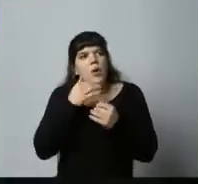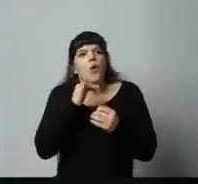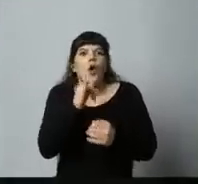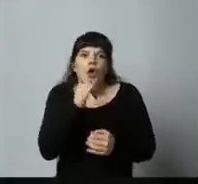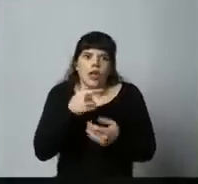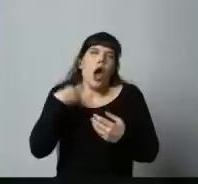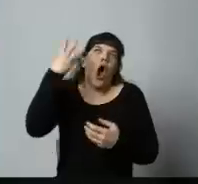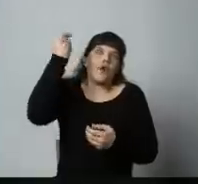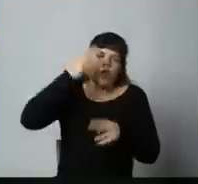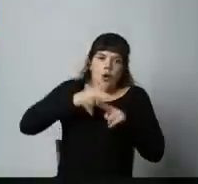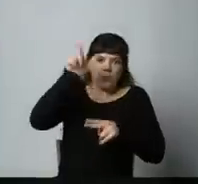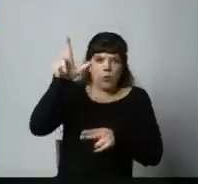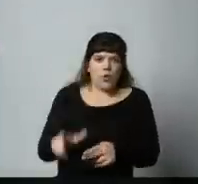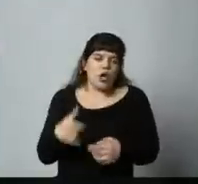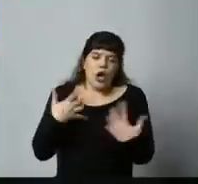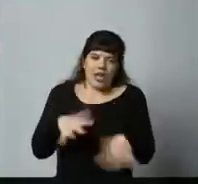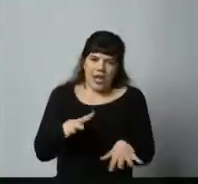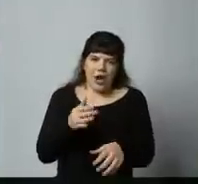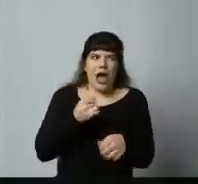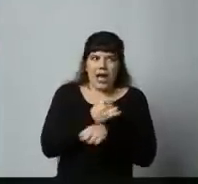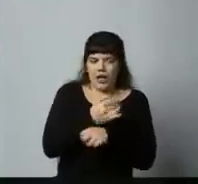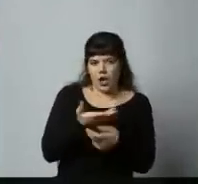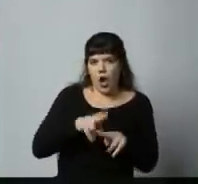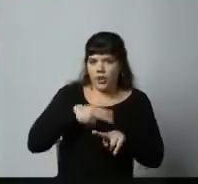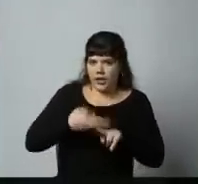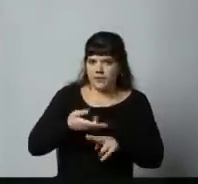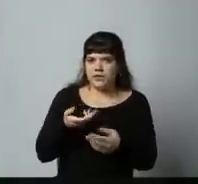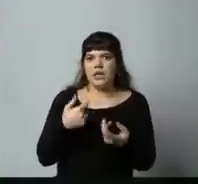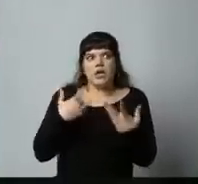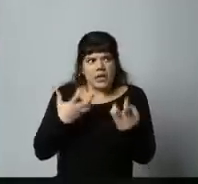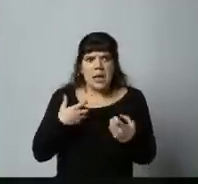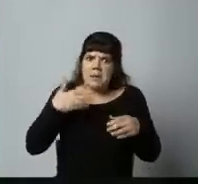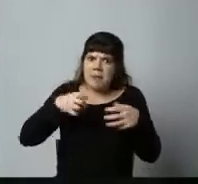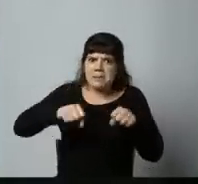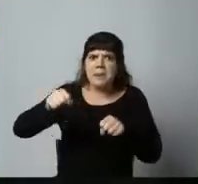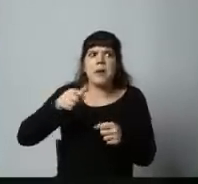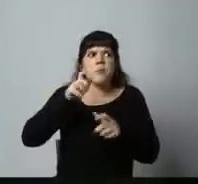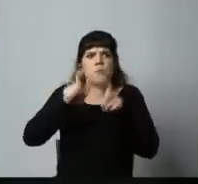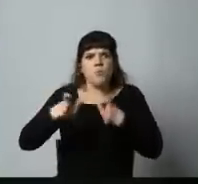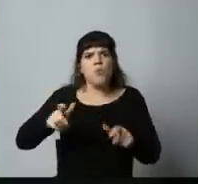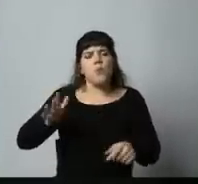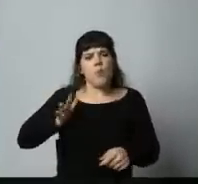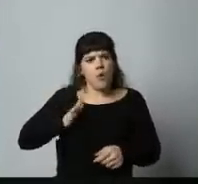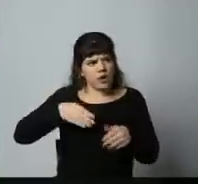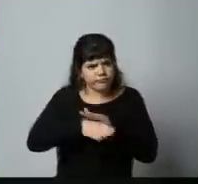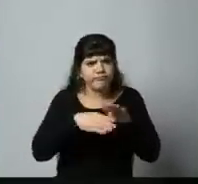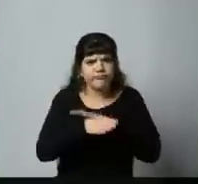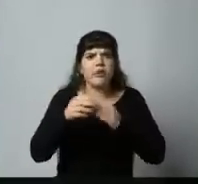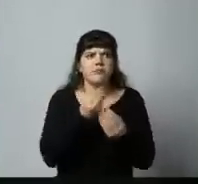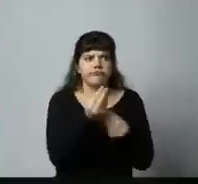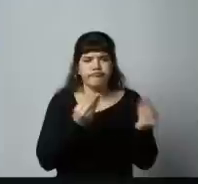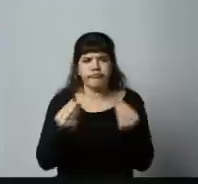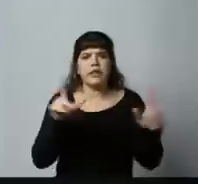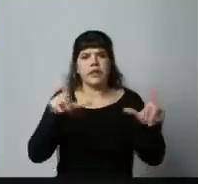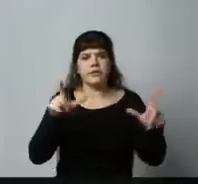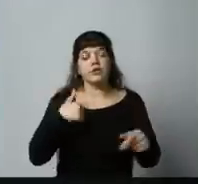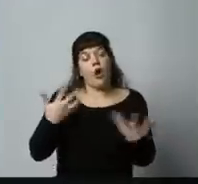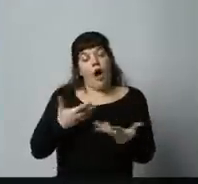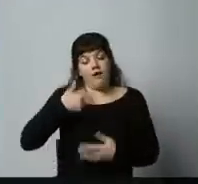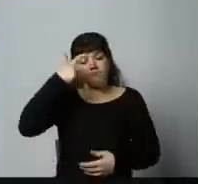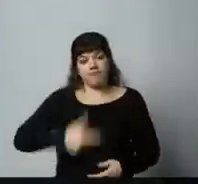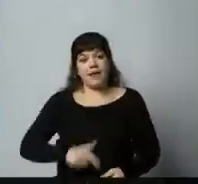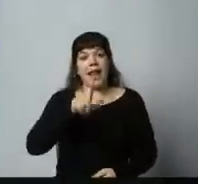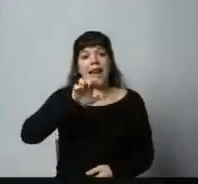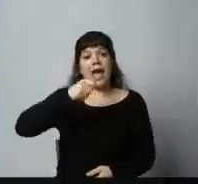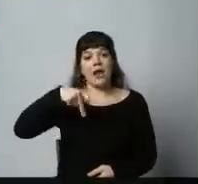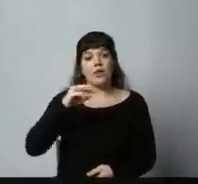que estimular que cada vez haya más mujeres en todos lados también en los medios de comunicación y hay que reconocer su trabajo soy Leandro grille y